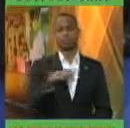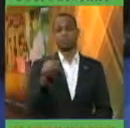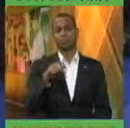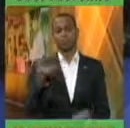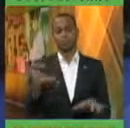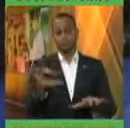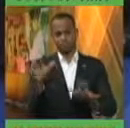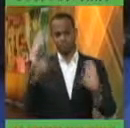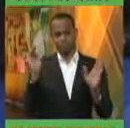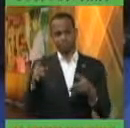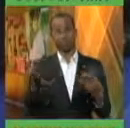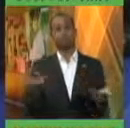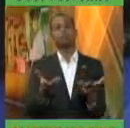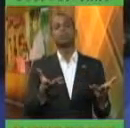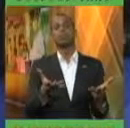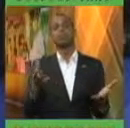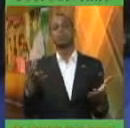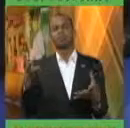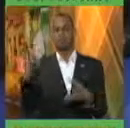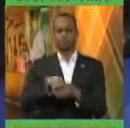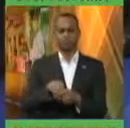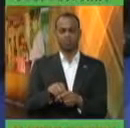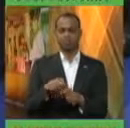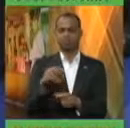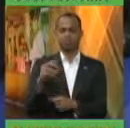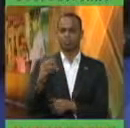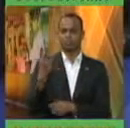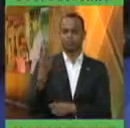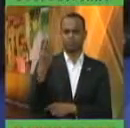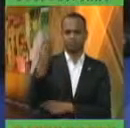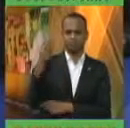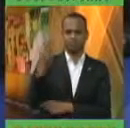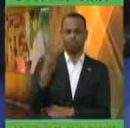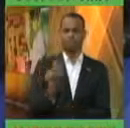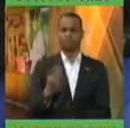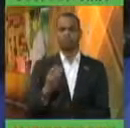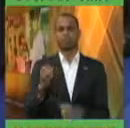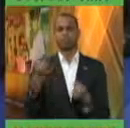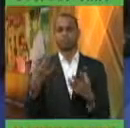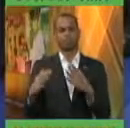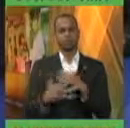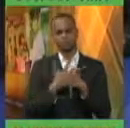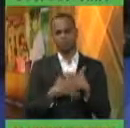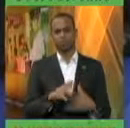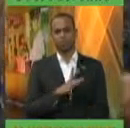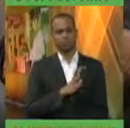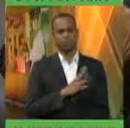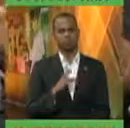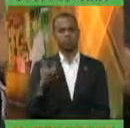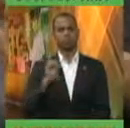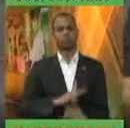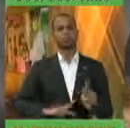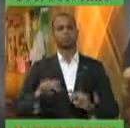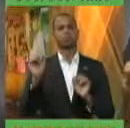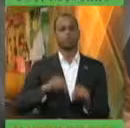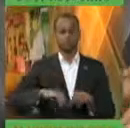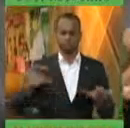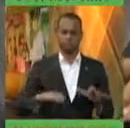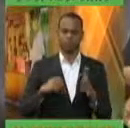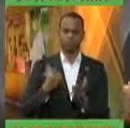esa dirección convertirla en bandera azul playas en la playa de mucha calidad pero donde la gente pueda ser ajuste